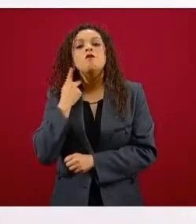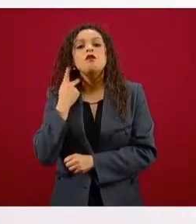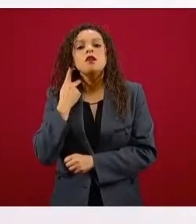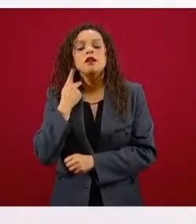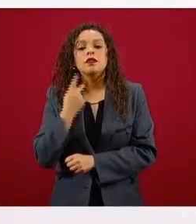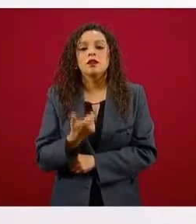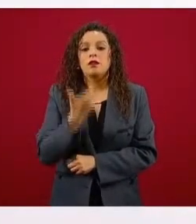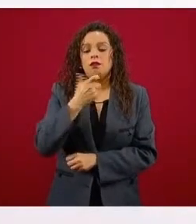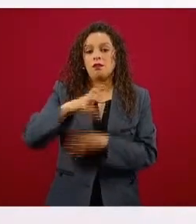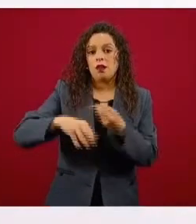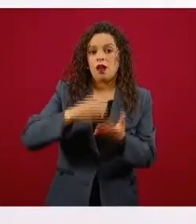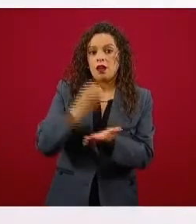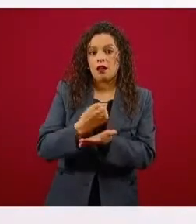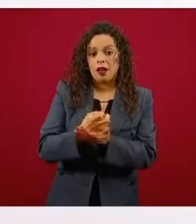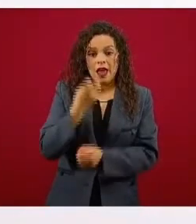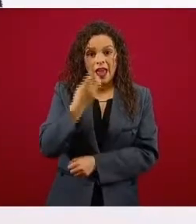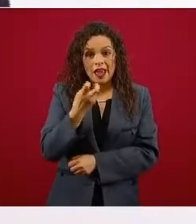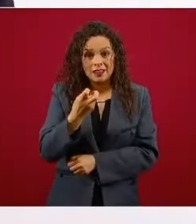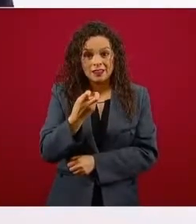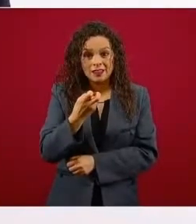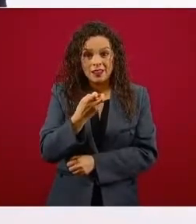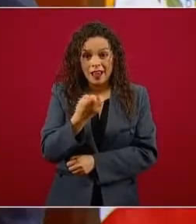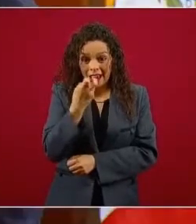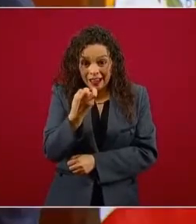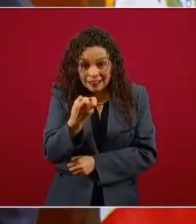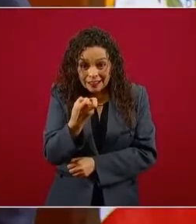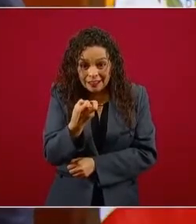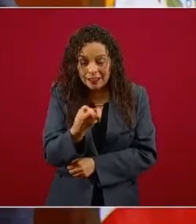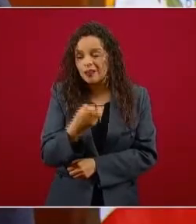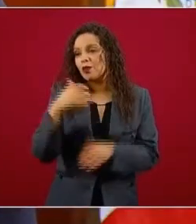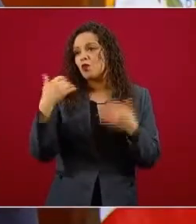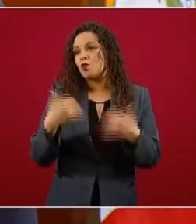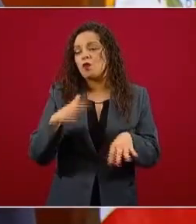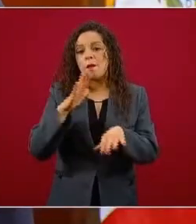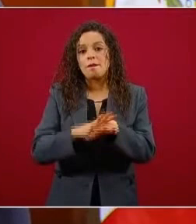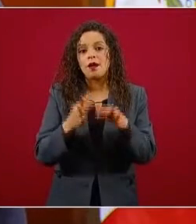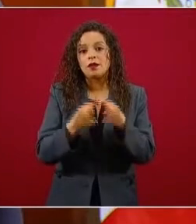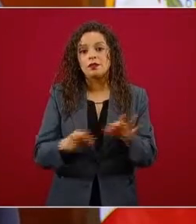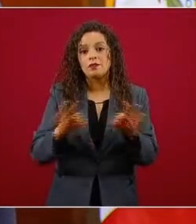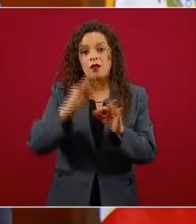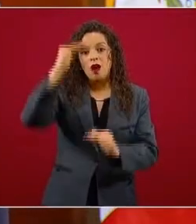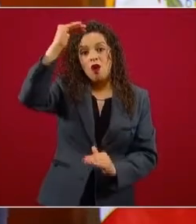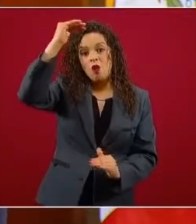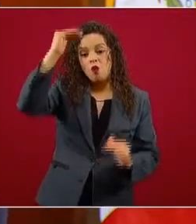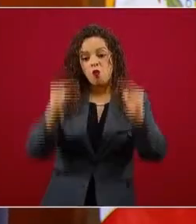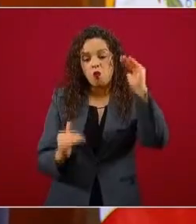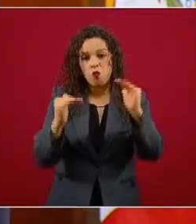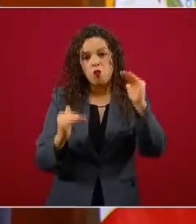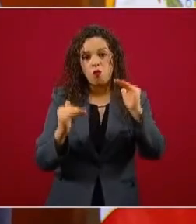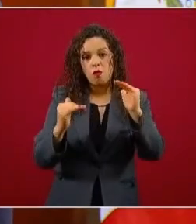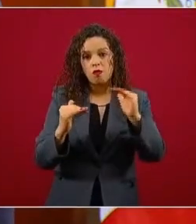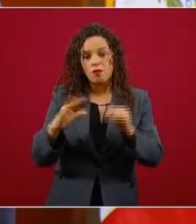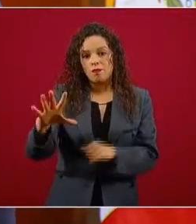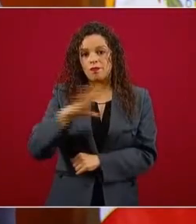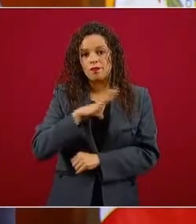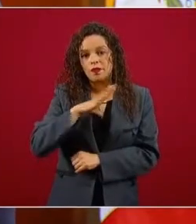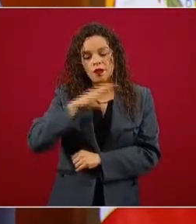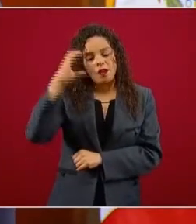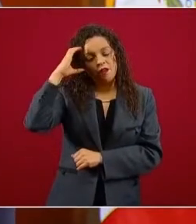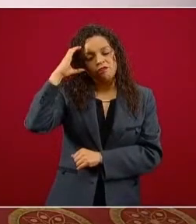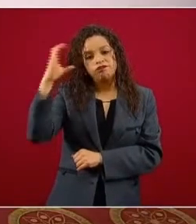principal de la desigualdad, de la violencia y de la degradación